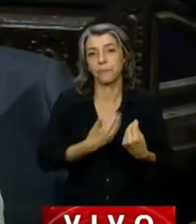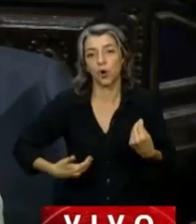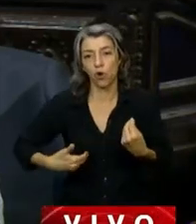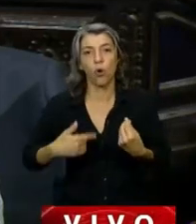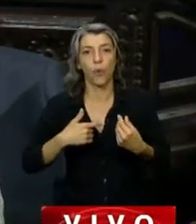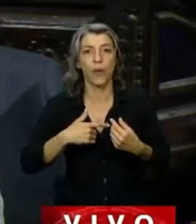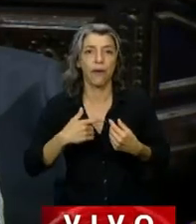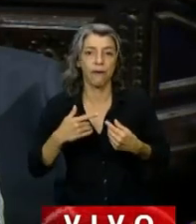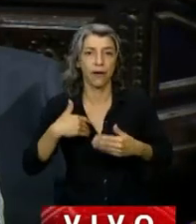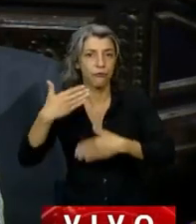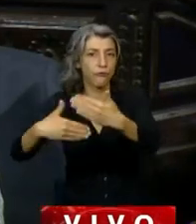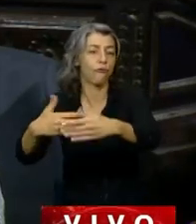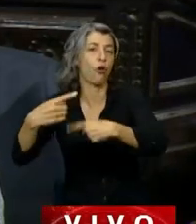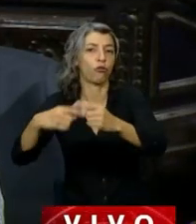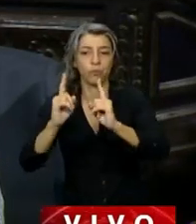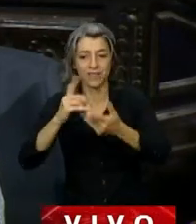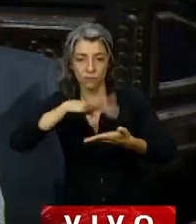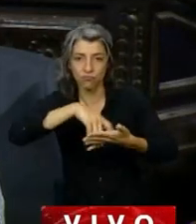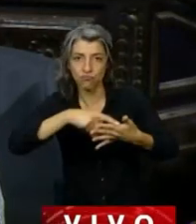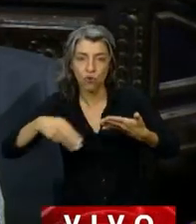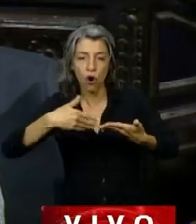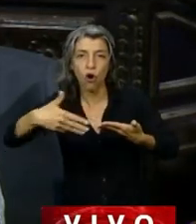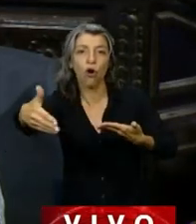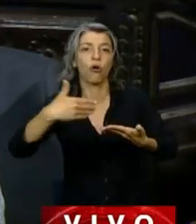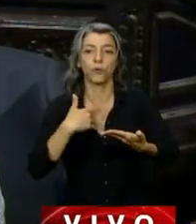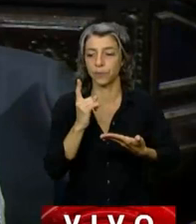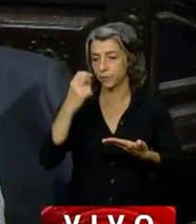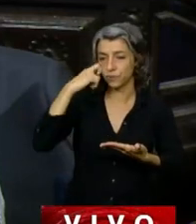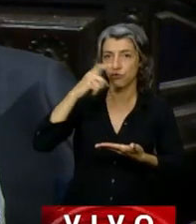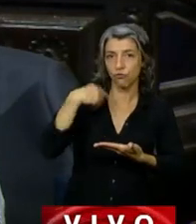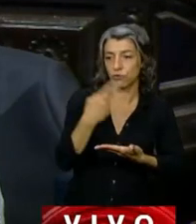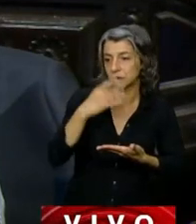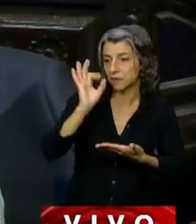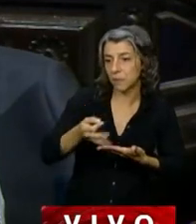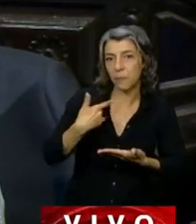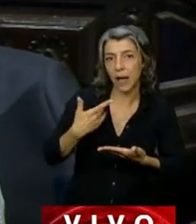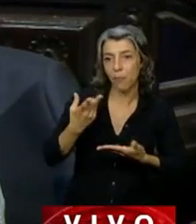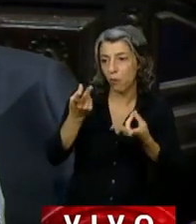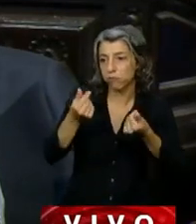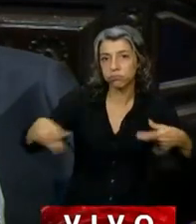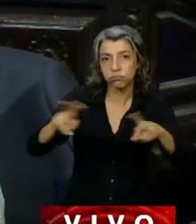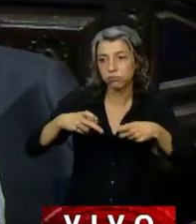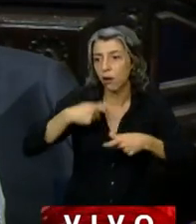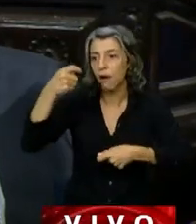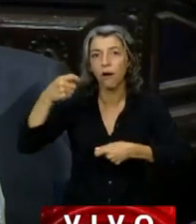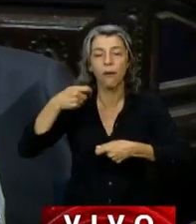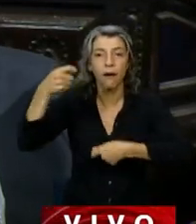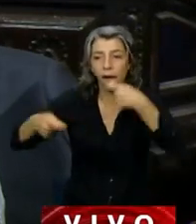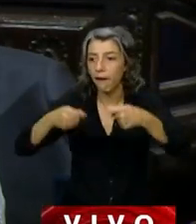hacia dónde se tienen que aplicar los fondos del Estado. Incluso